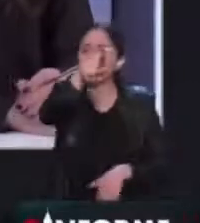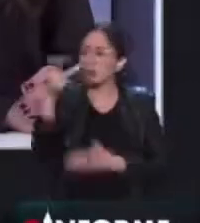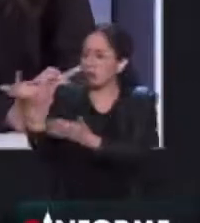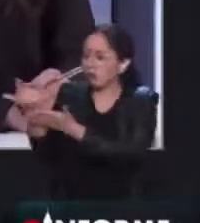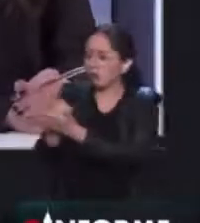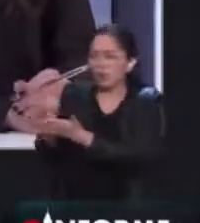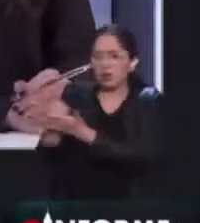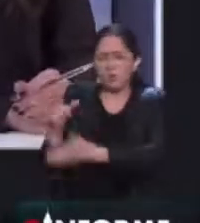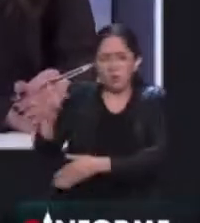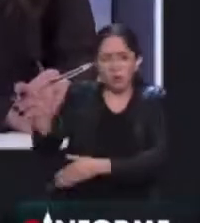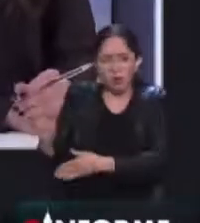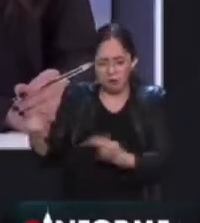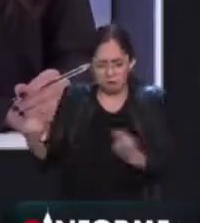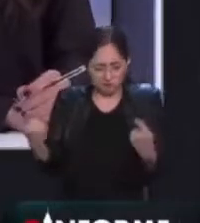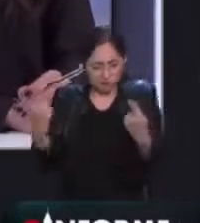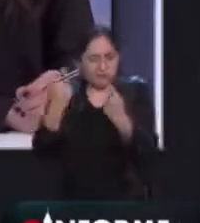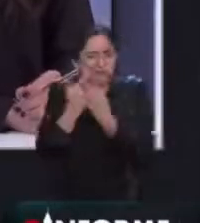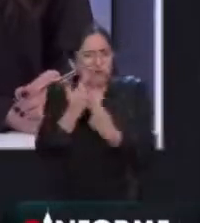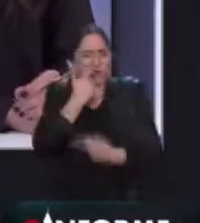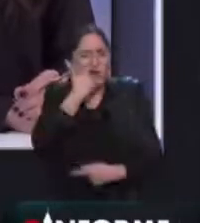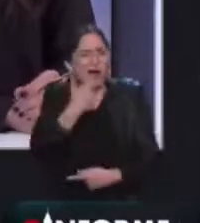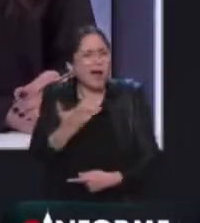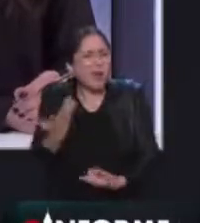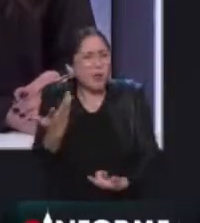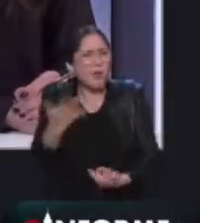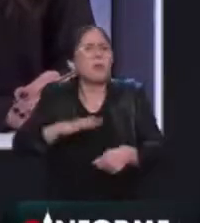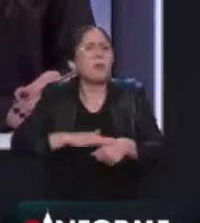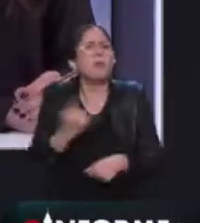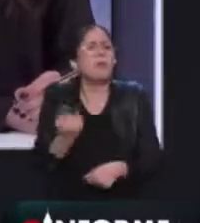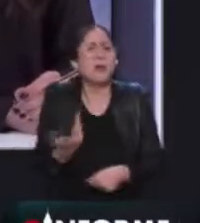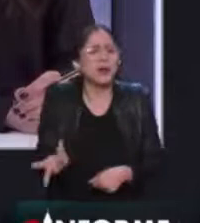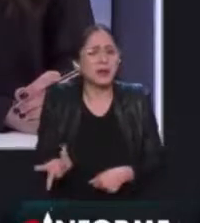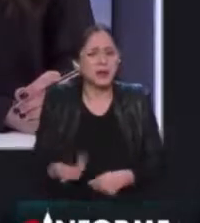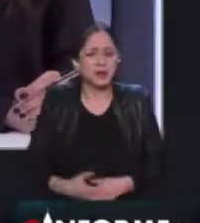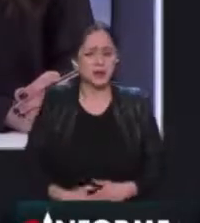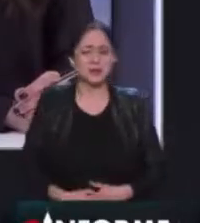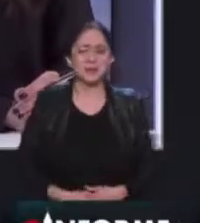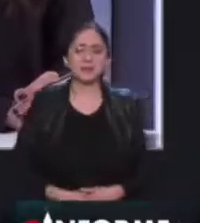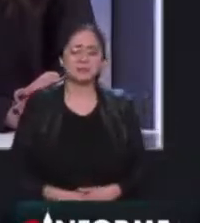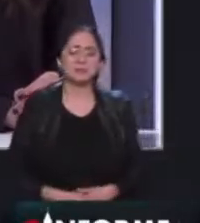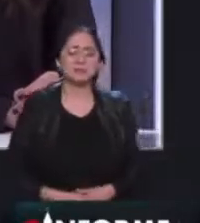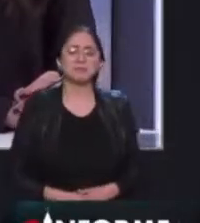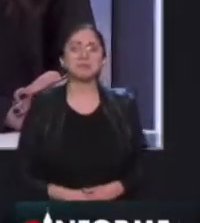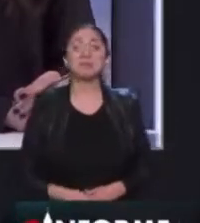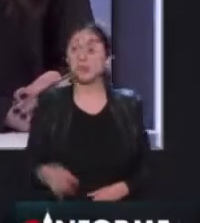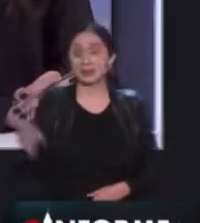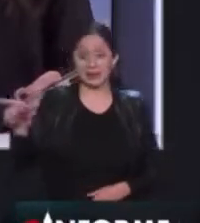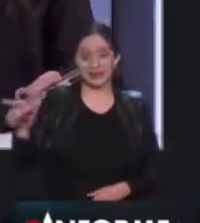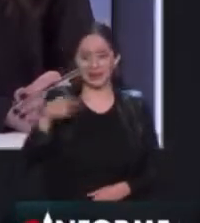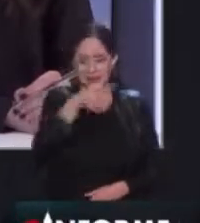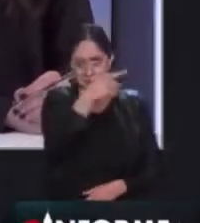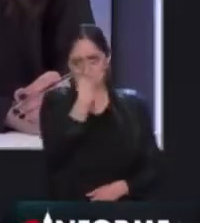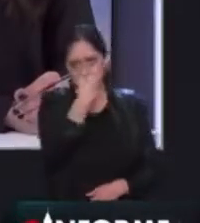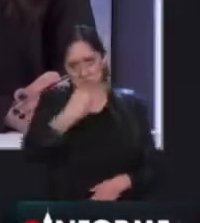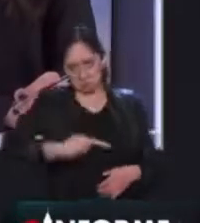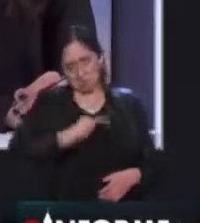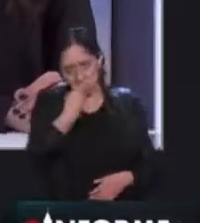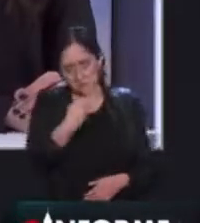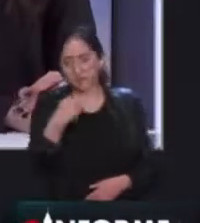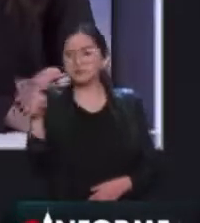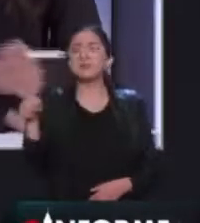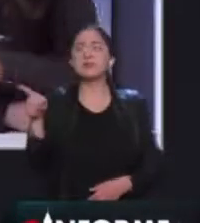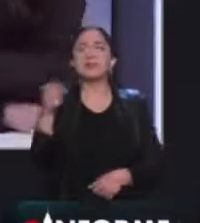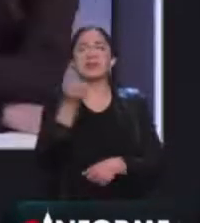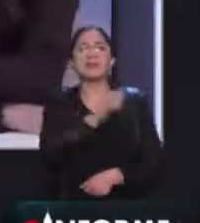estos datos. Sí, Juan, qué bueno que comentas esto, porque la Secretaría de Salud nunca ha manejado la cifra definitiva. En